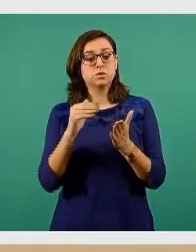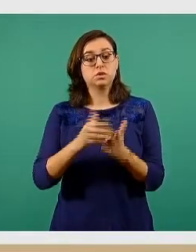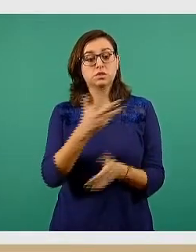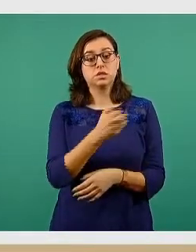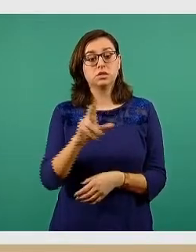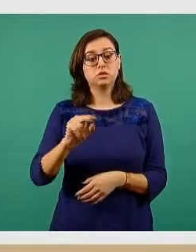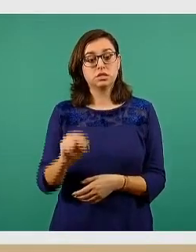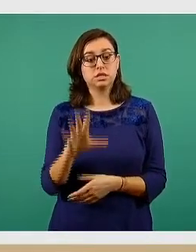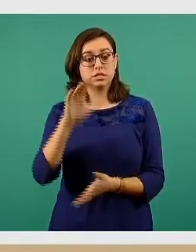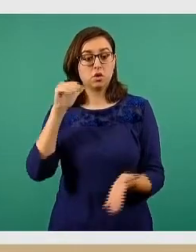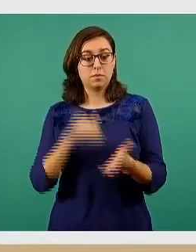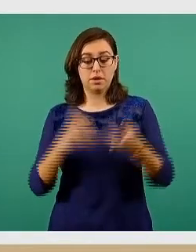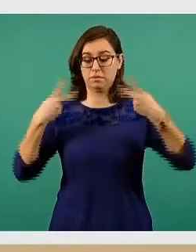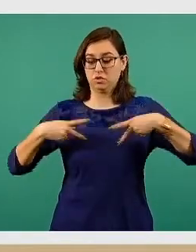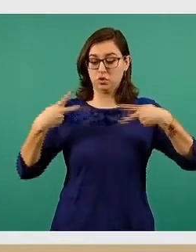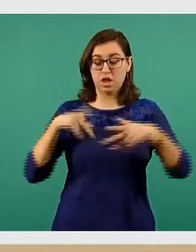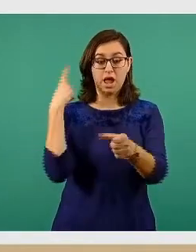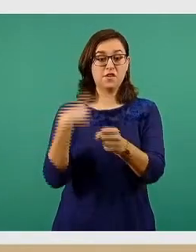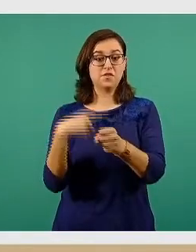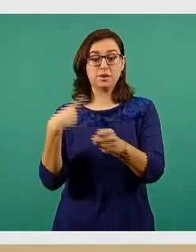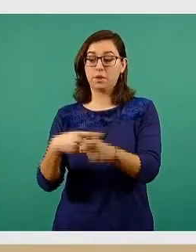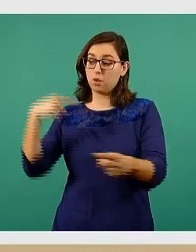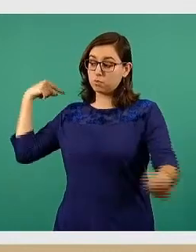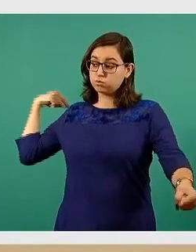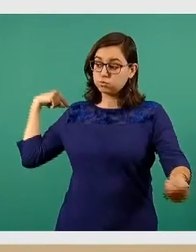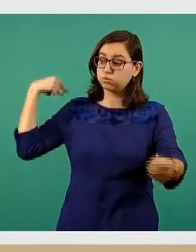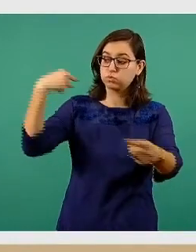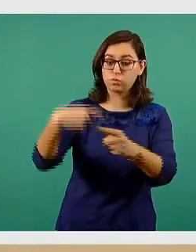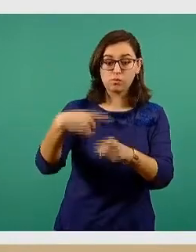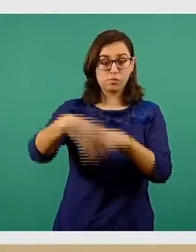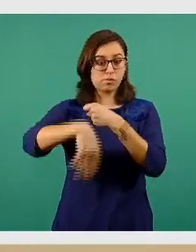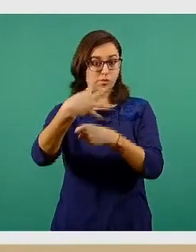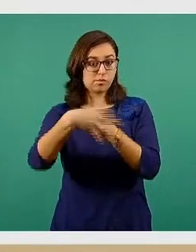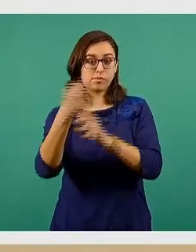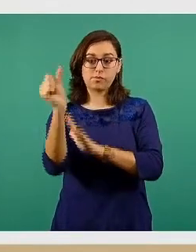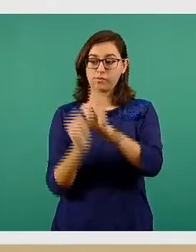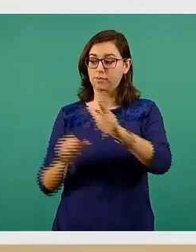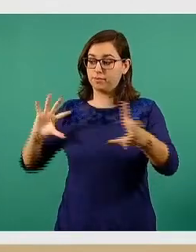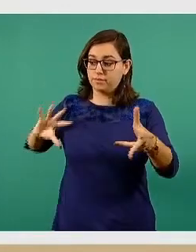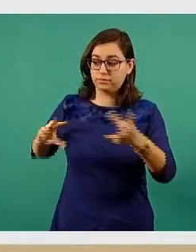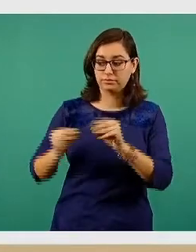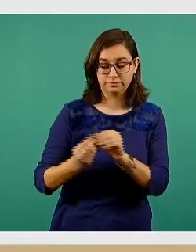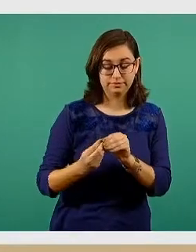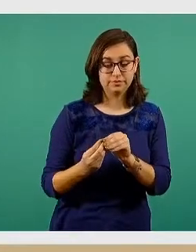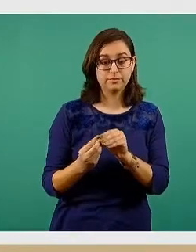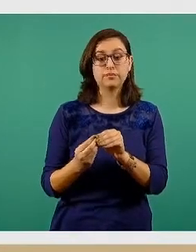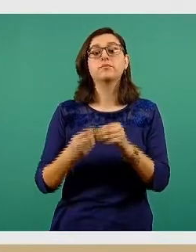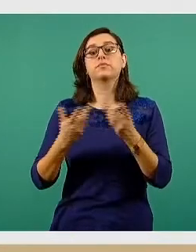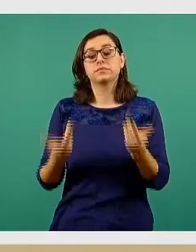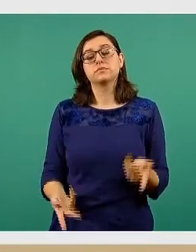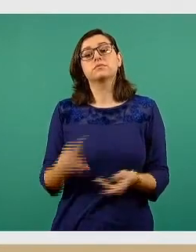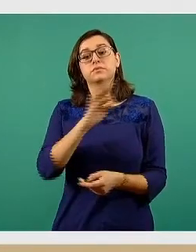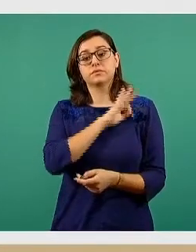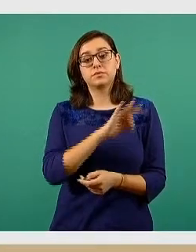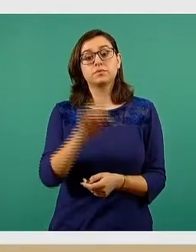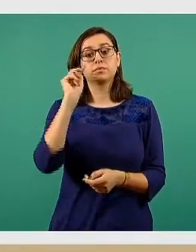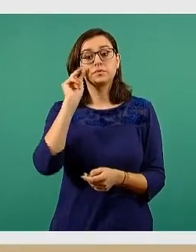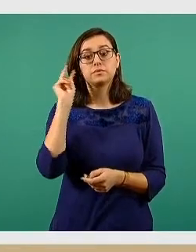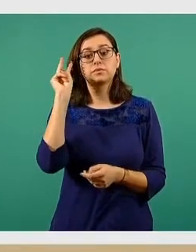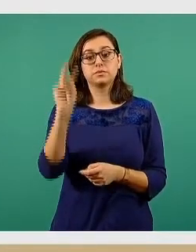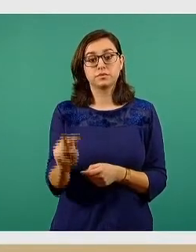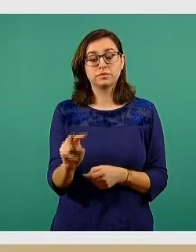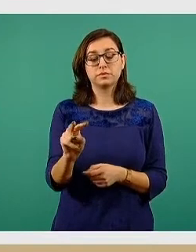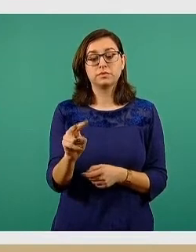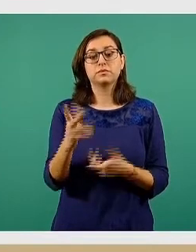2.585.000 personas que hasta el momento se han clasificado como casos estimados de COVID-19 y pueden ustedes notar